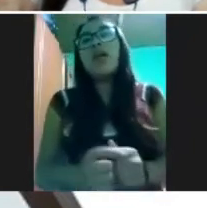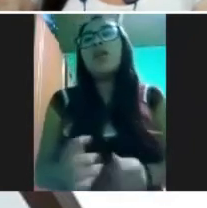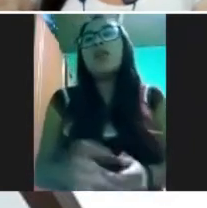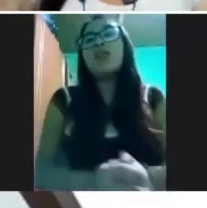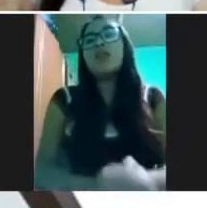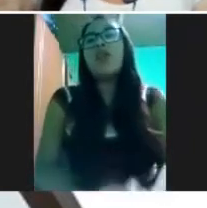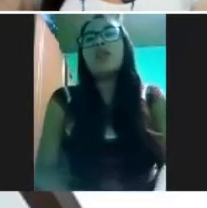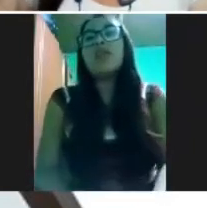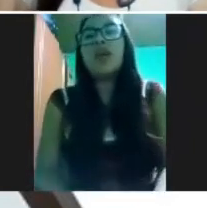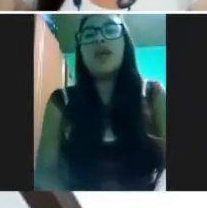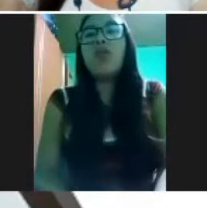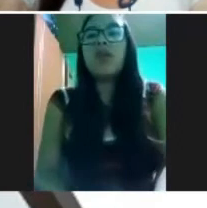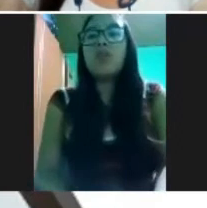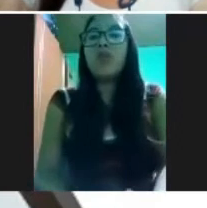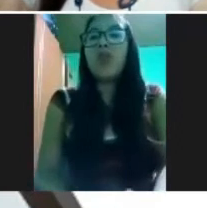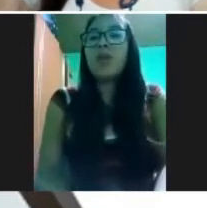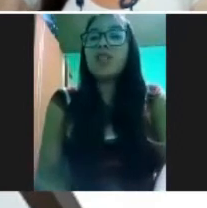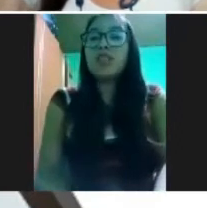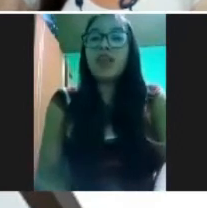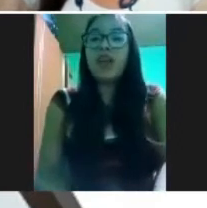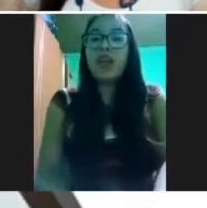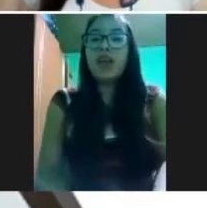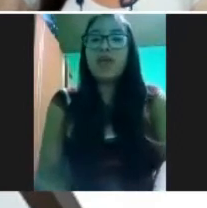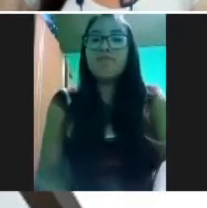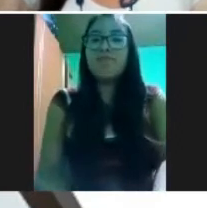Y era lo que tú mencionabas, que no hay programas